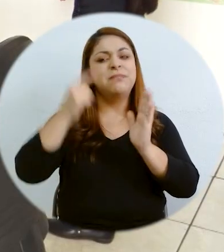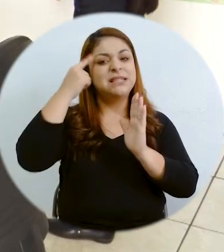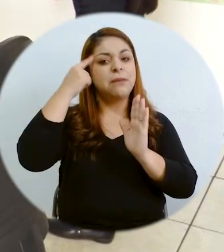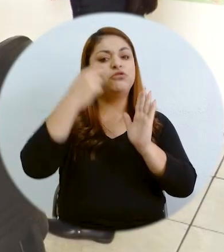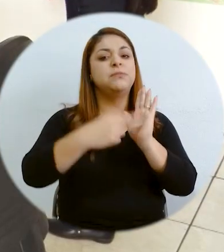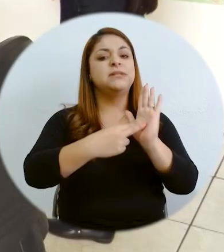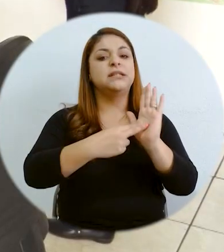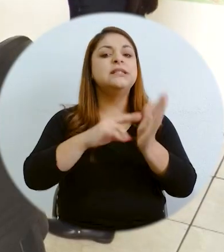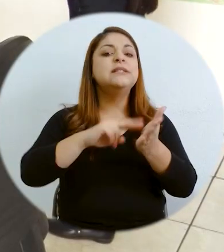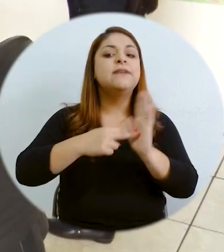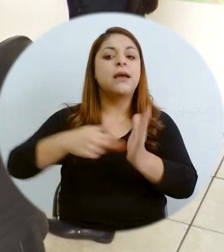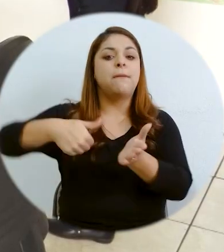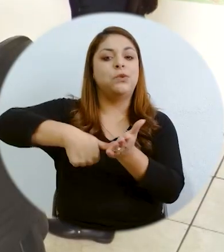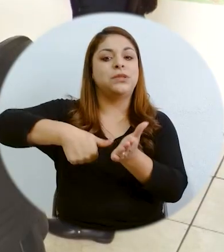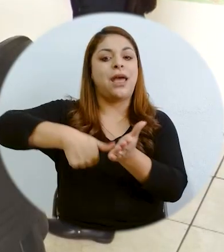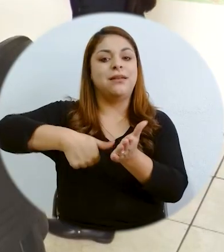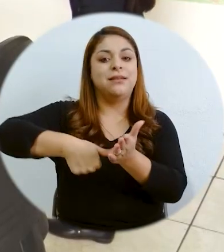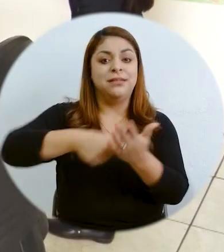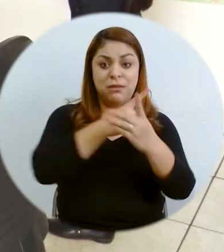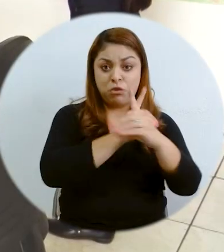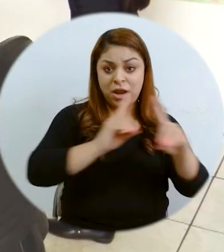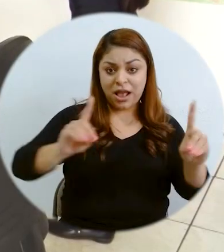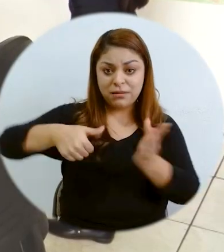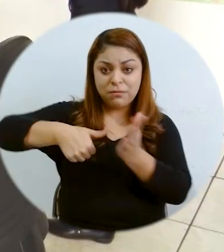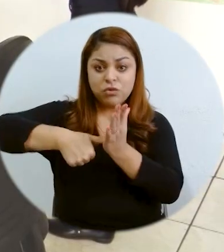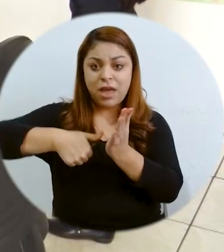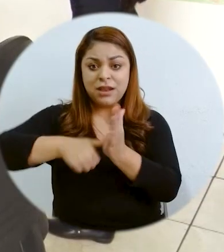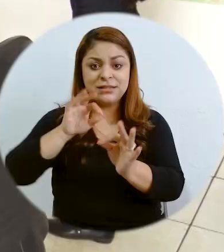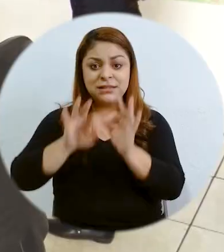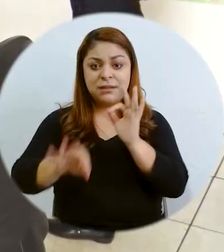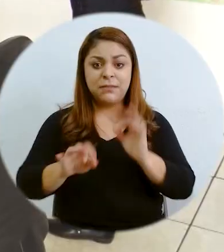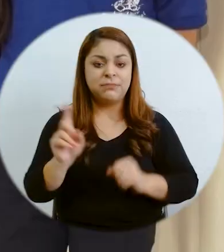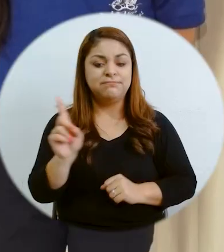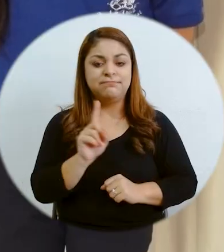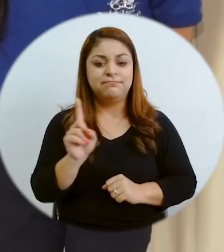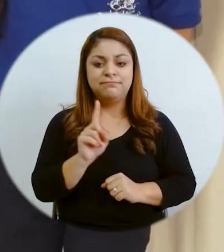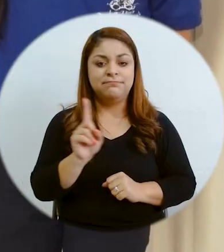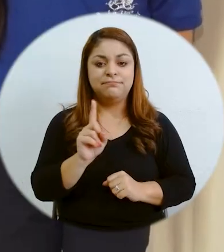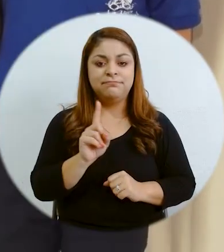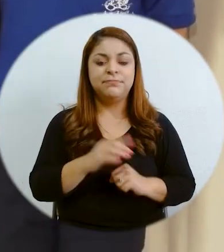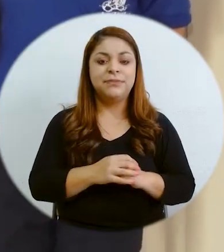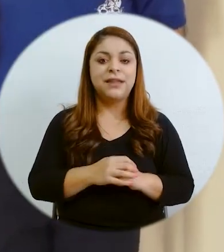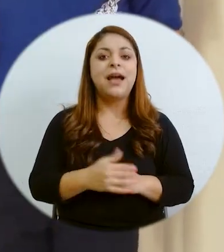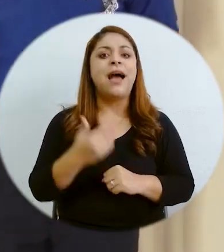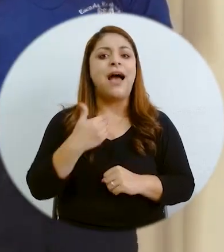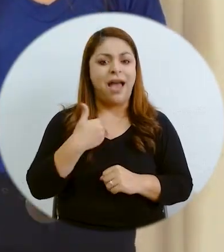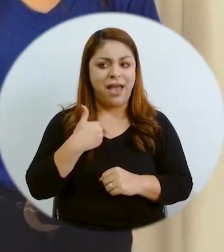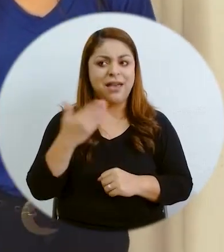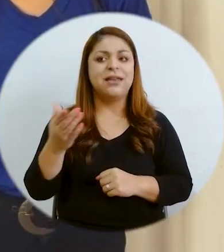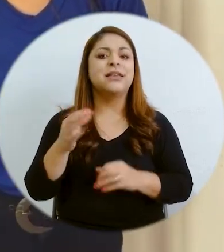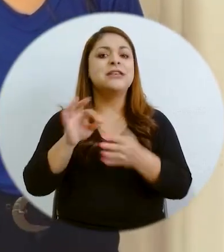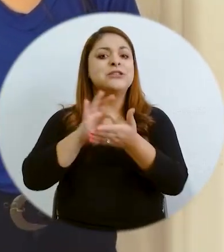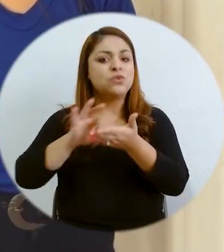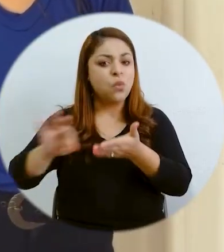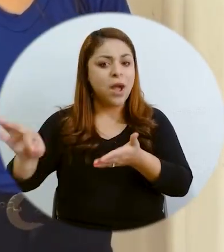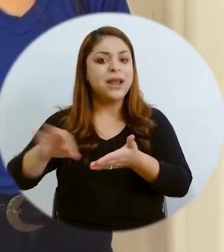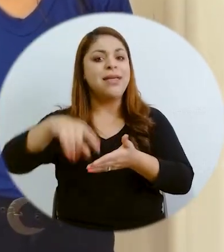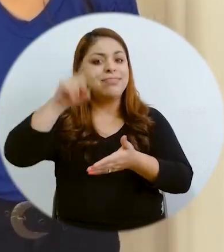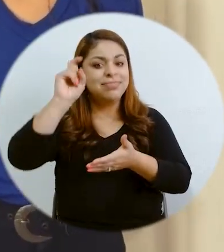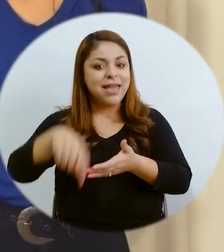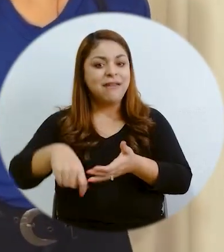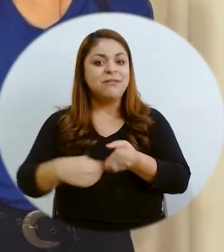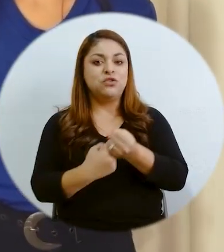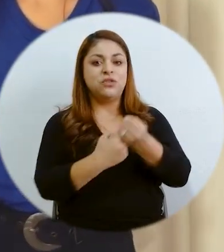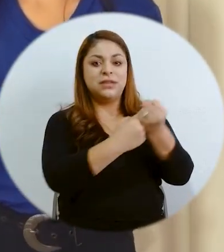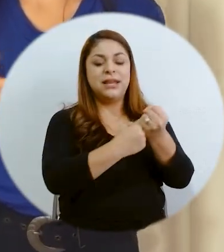voto y ya. Y si acaso y eso fue simplemente. cuando hemos dejado de lado que la escuela tiene que